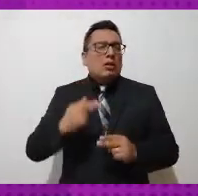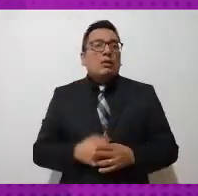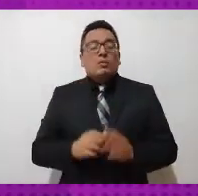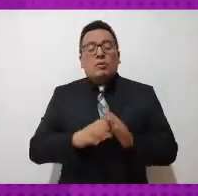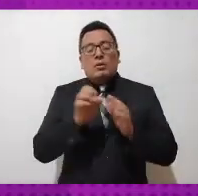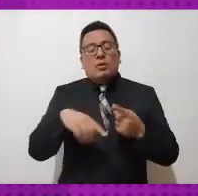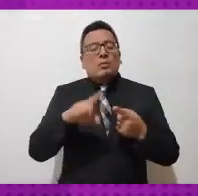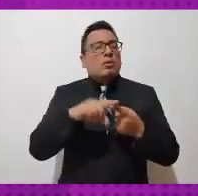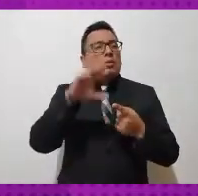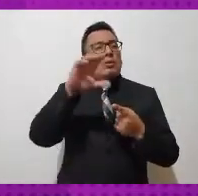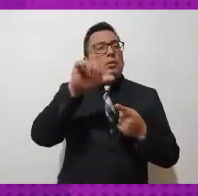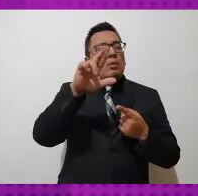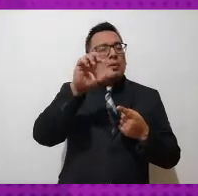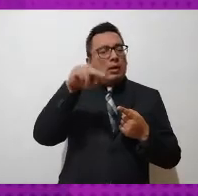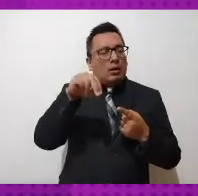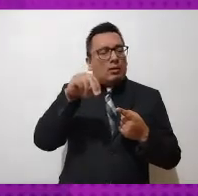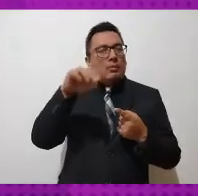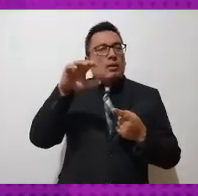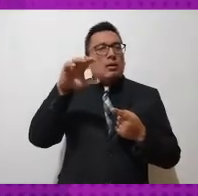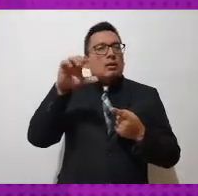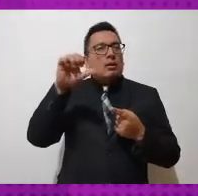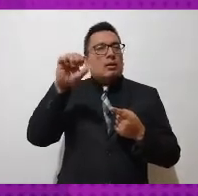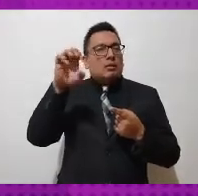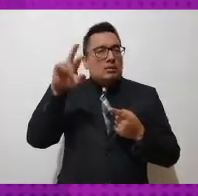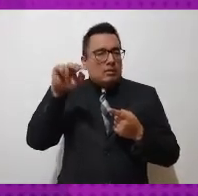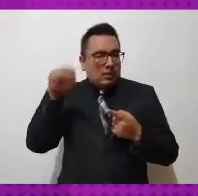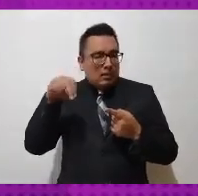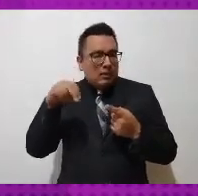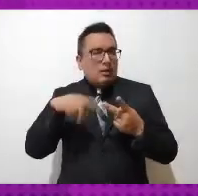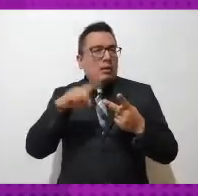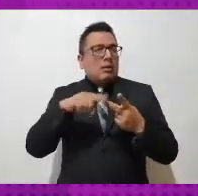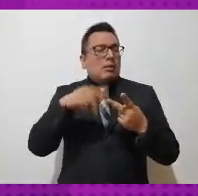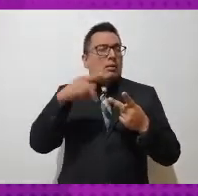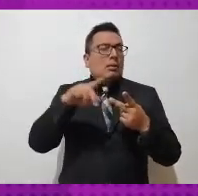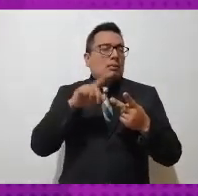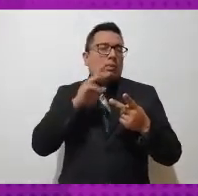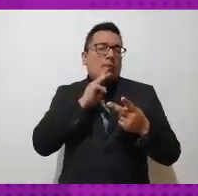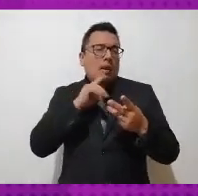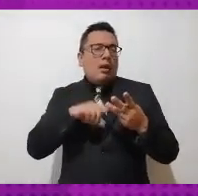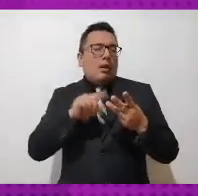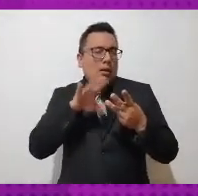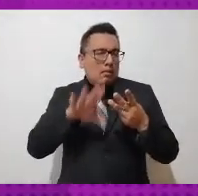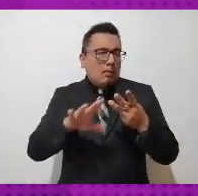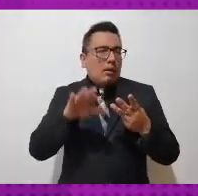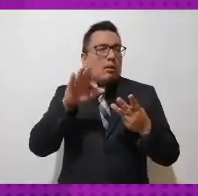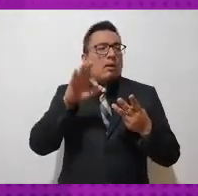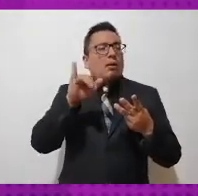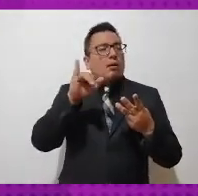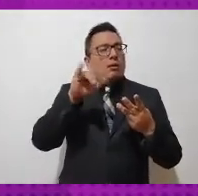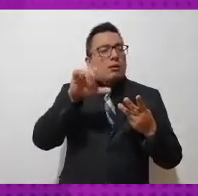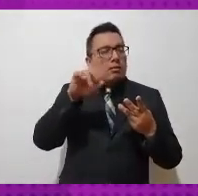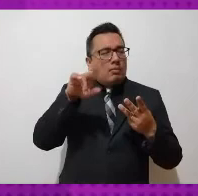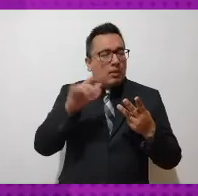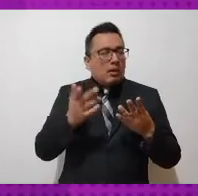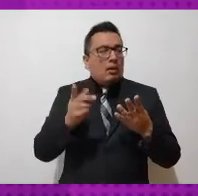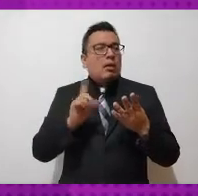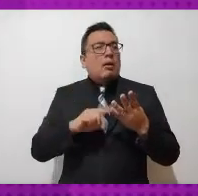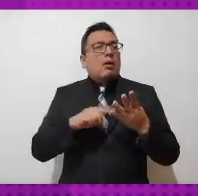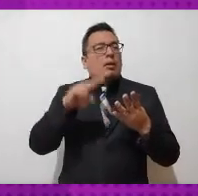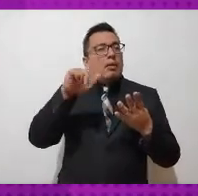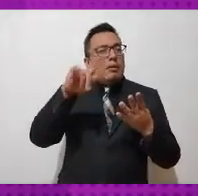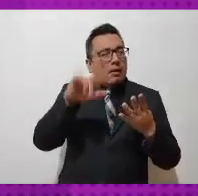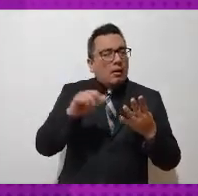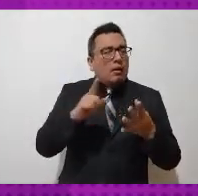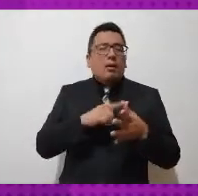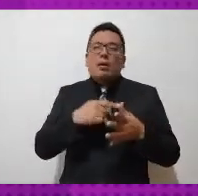como Carmen Cerdán, su madre Carmen Alatriste de Cerdán, su hermana Natalia, Filomena del Valle, que fue esposa de Aquiles Cerdán,